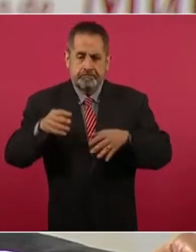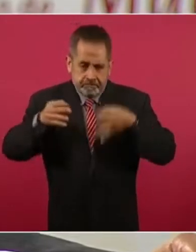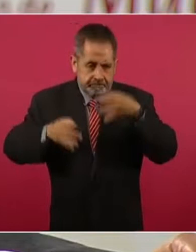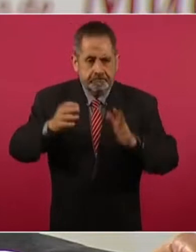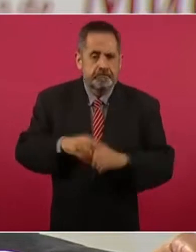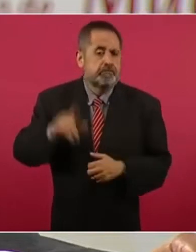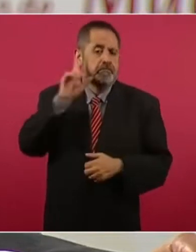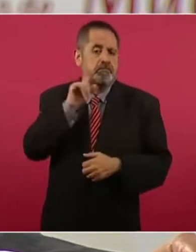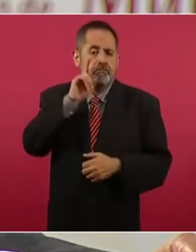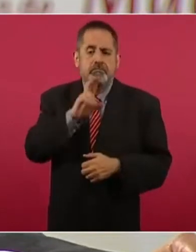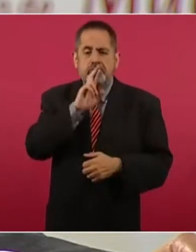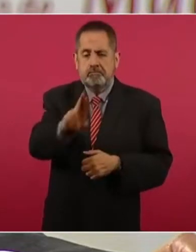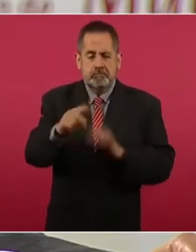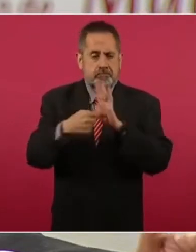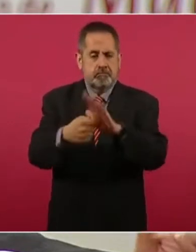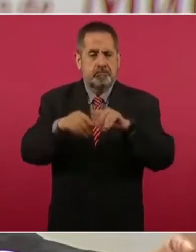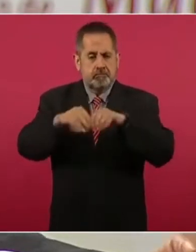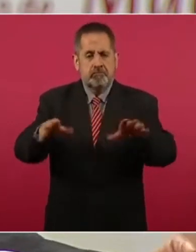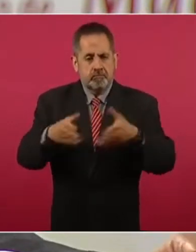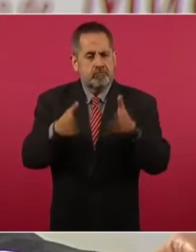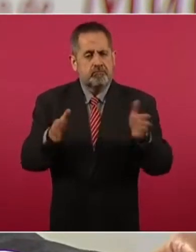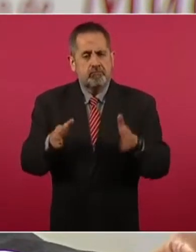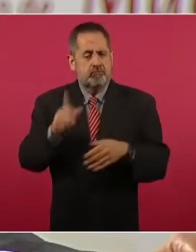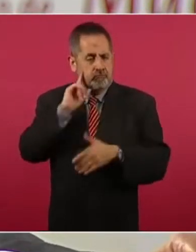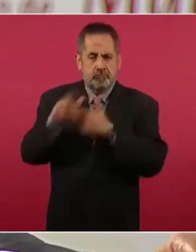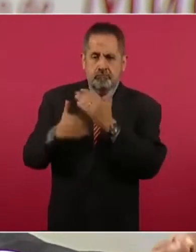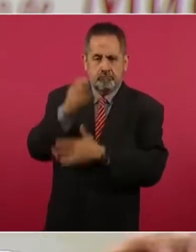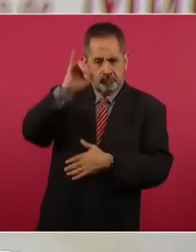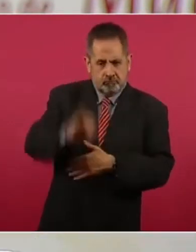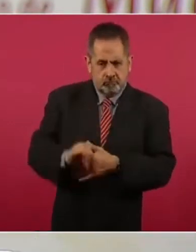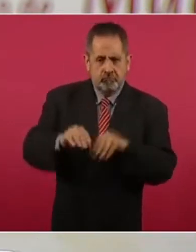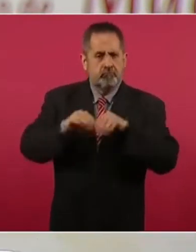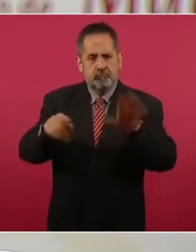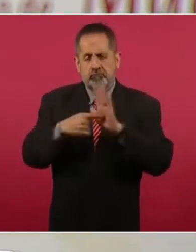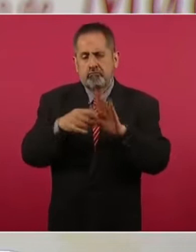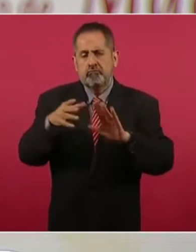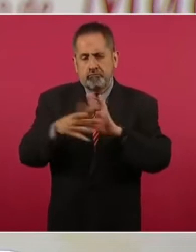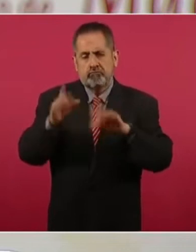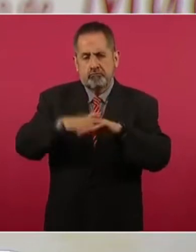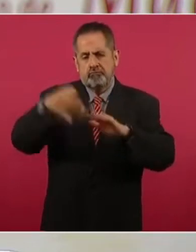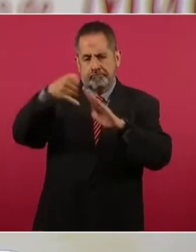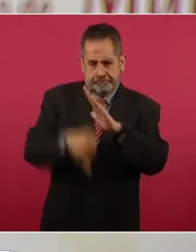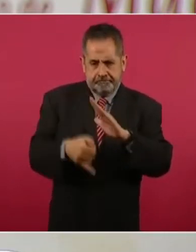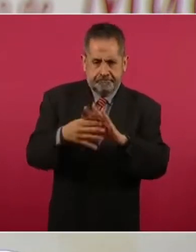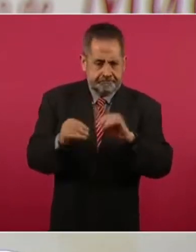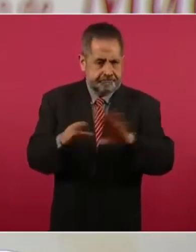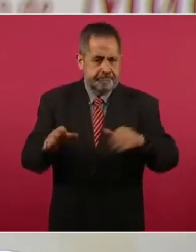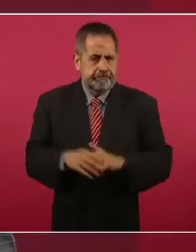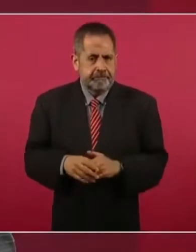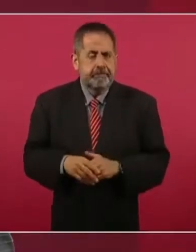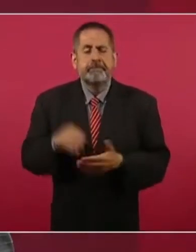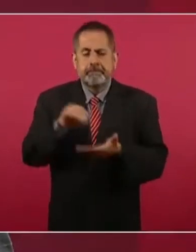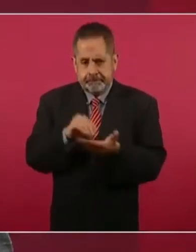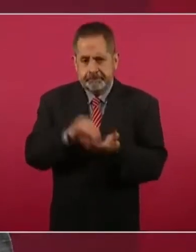reporte que el presidente abre en la mañanera todos los jueves, podríamos abundar sobre este tema, pero decir que se siguen